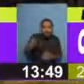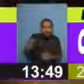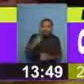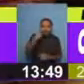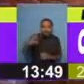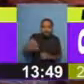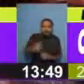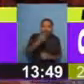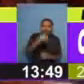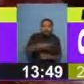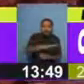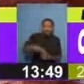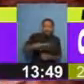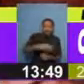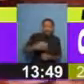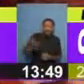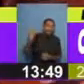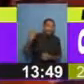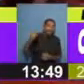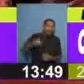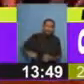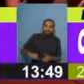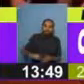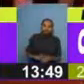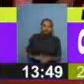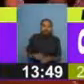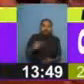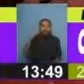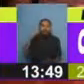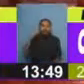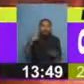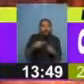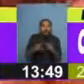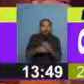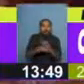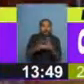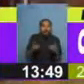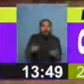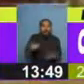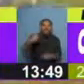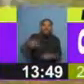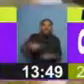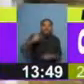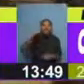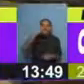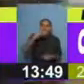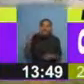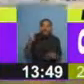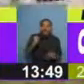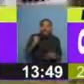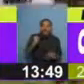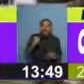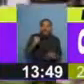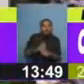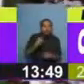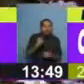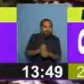y tengamos fundamentalmente un solo objetivo hasta el 7 de mayo. Trabajemos,